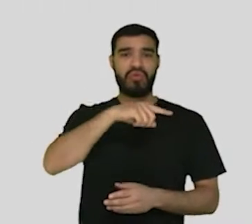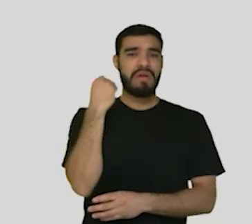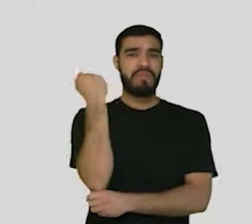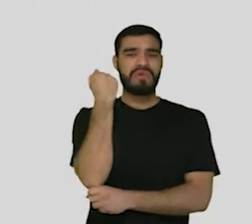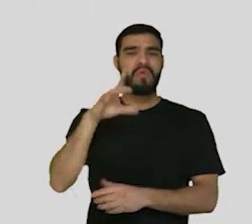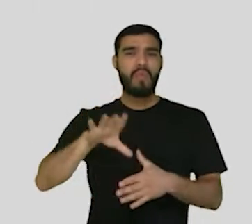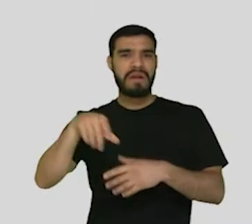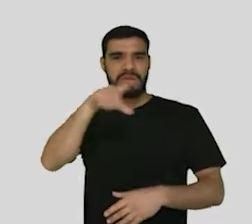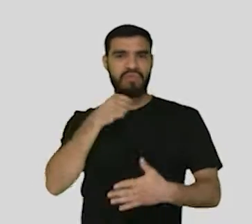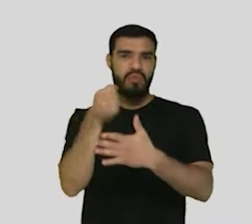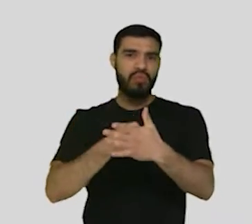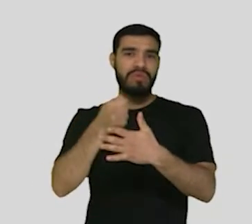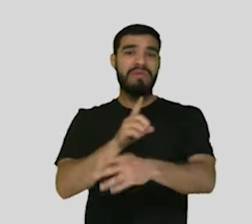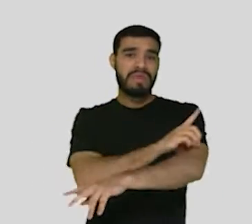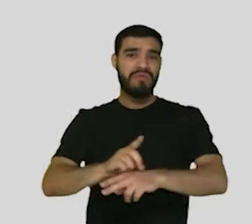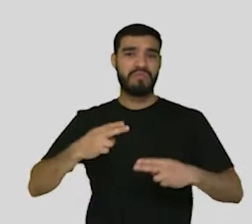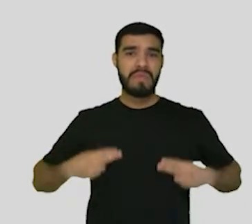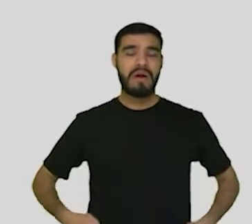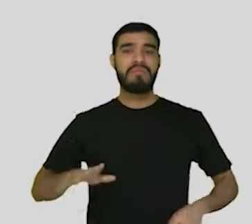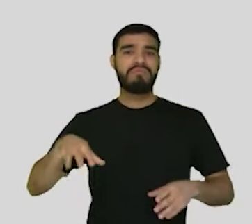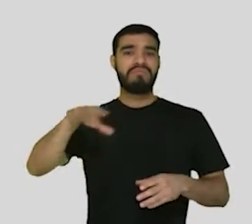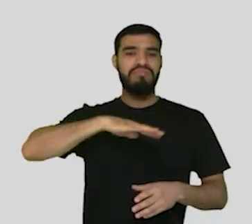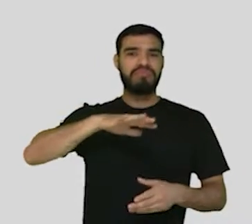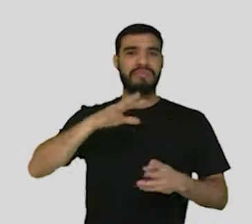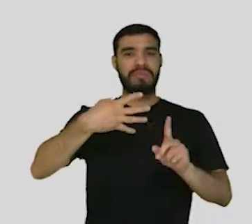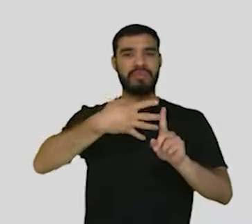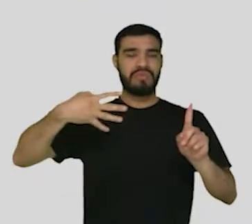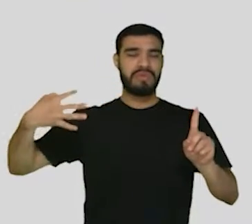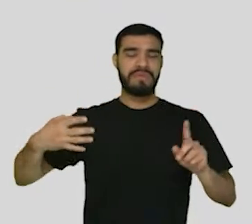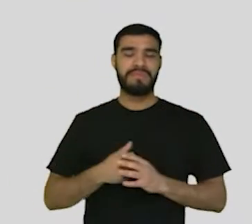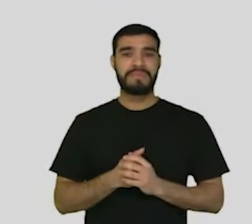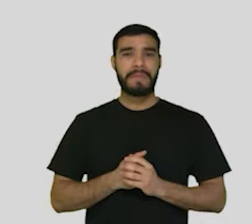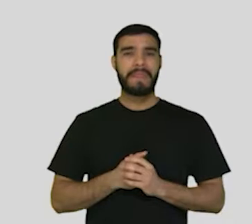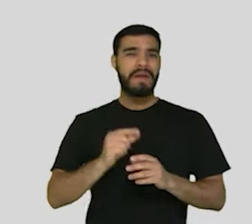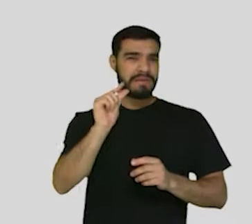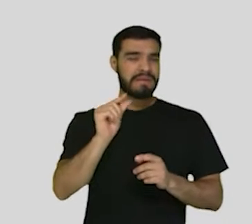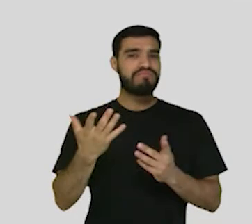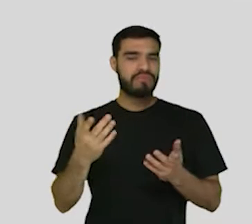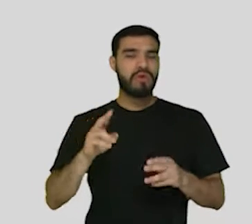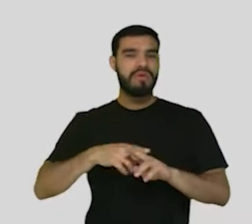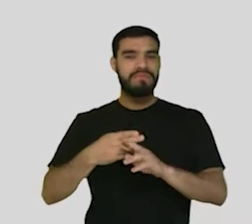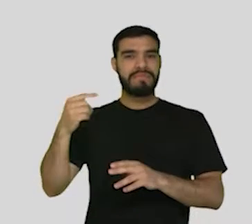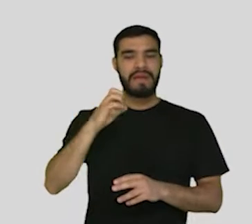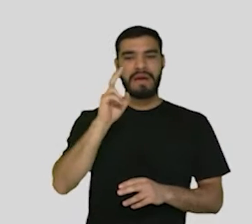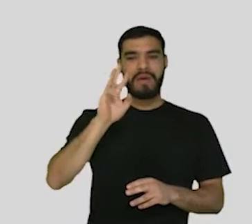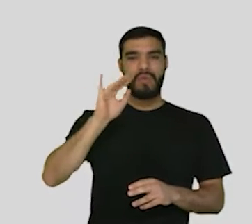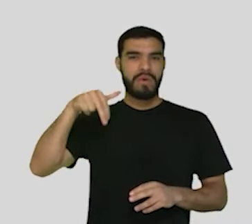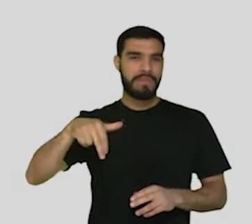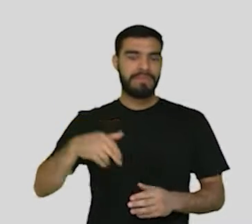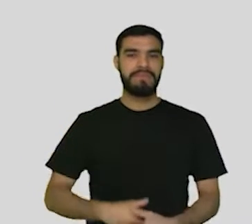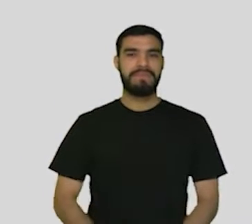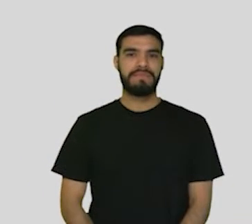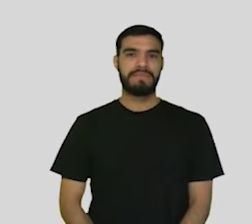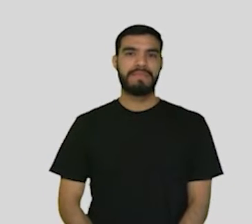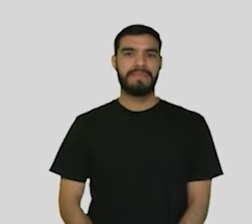ñomongueta, tajina, tapisa, ombapoba, upe, bape, atu, LGTBI, tapisa, derecho, orecobarje. Coanga,